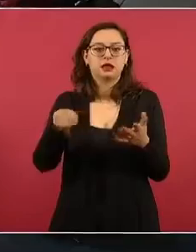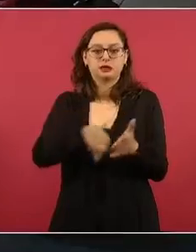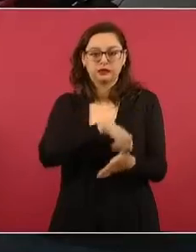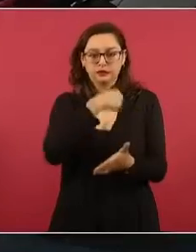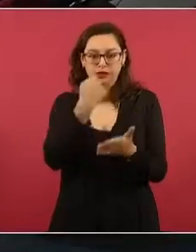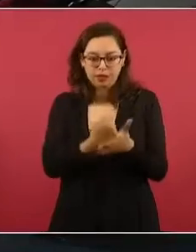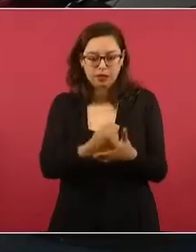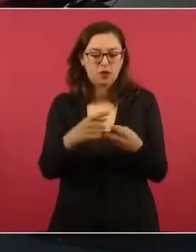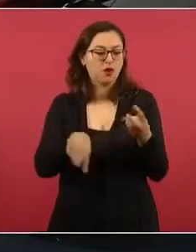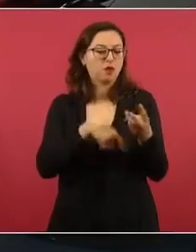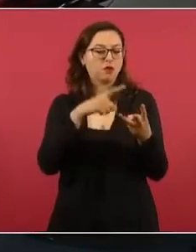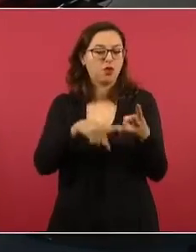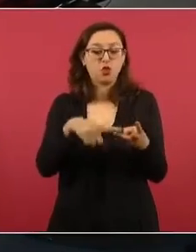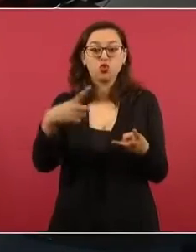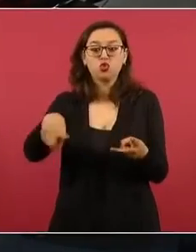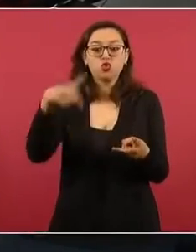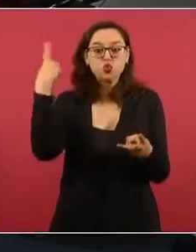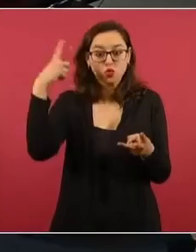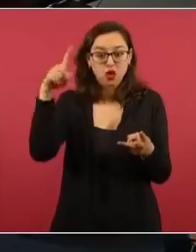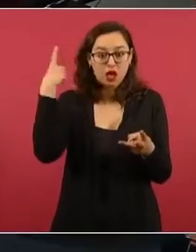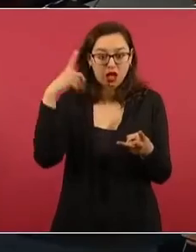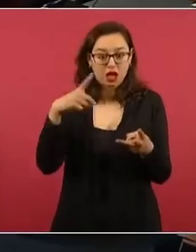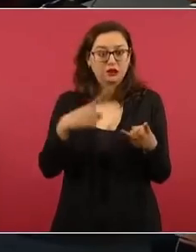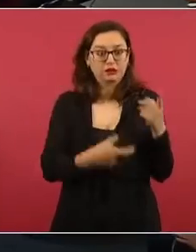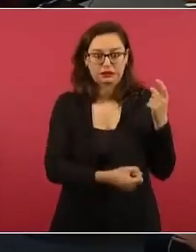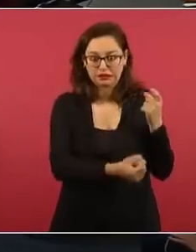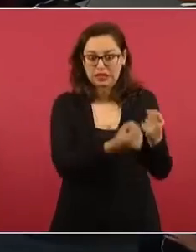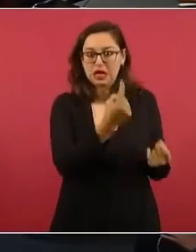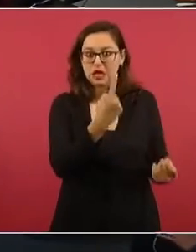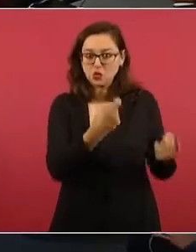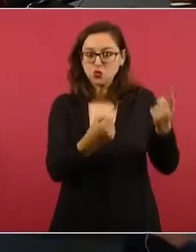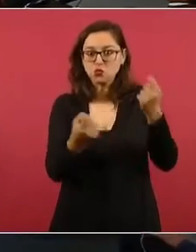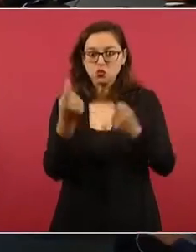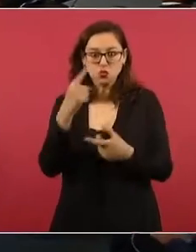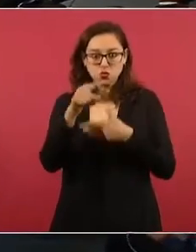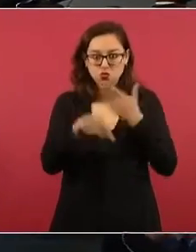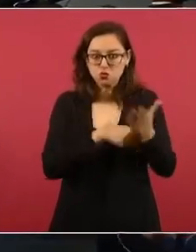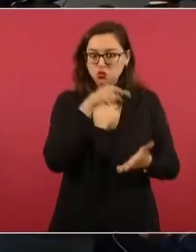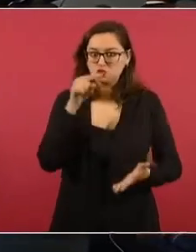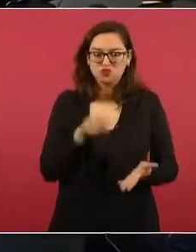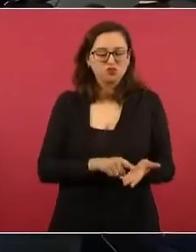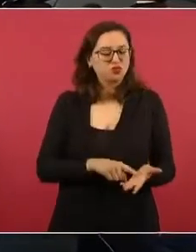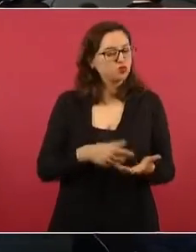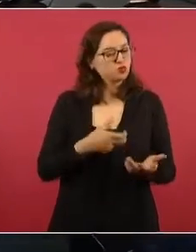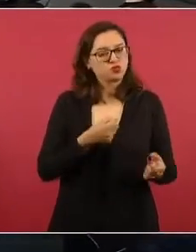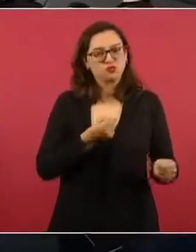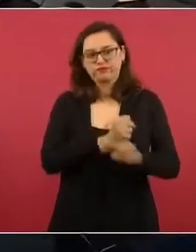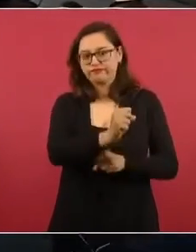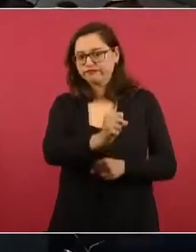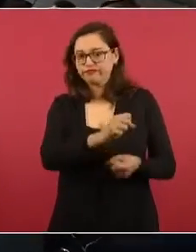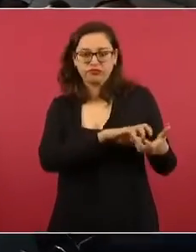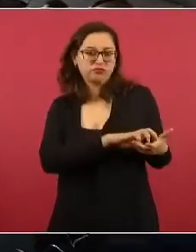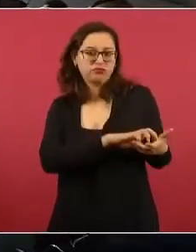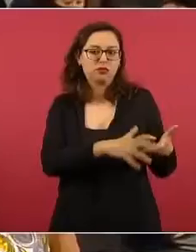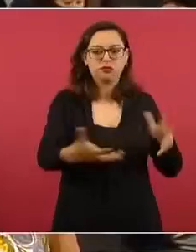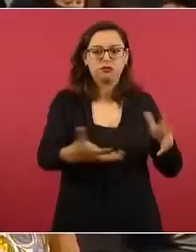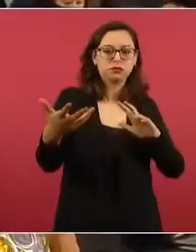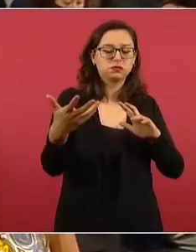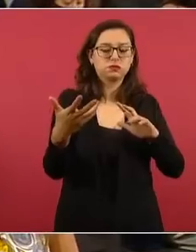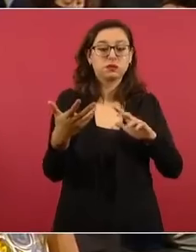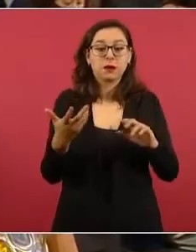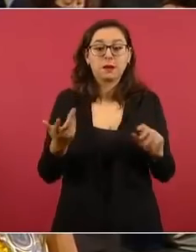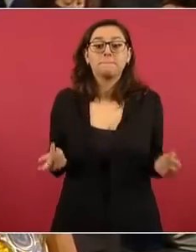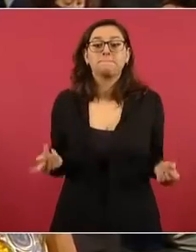en Durango, casos de hostigamiento, incluso de agresiones, y quiero escuchar su opinión si eso puede